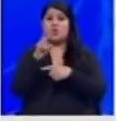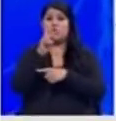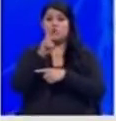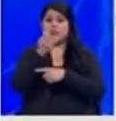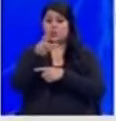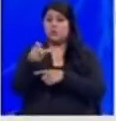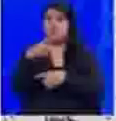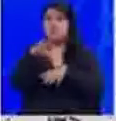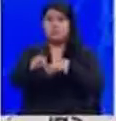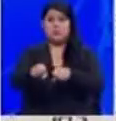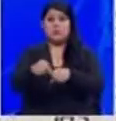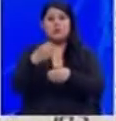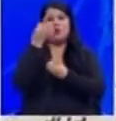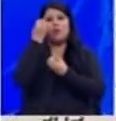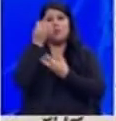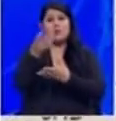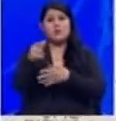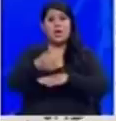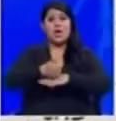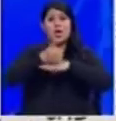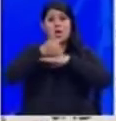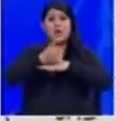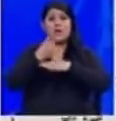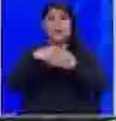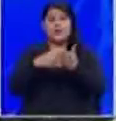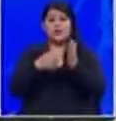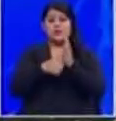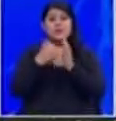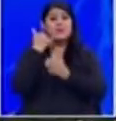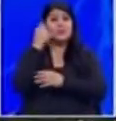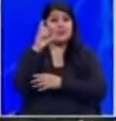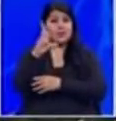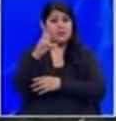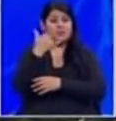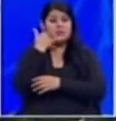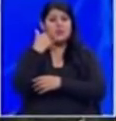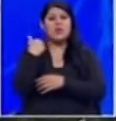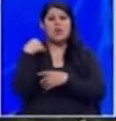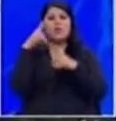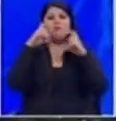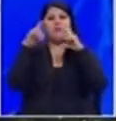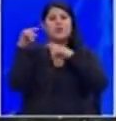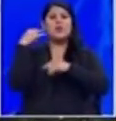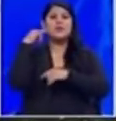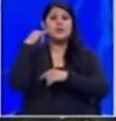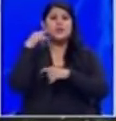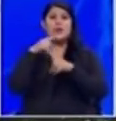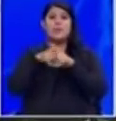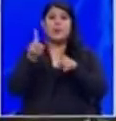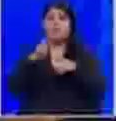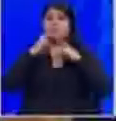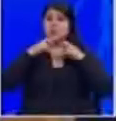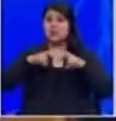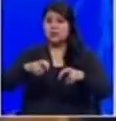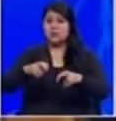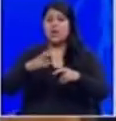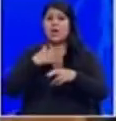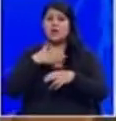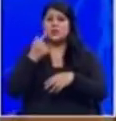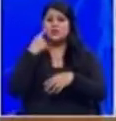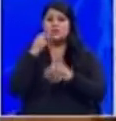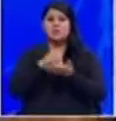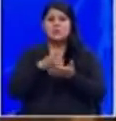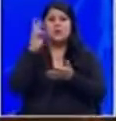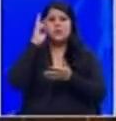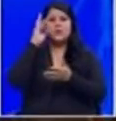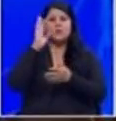los procesados le confesaron a las autoridades que en los celulares decomisados habían fotos de la menor según las investigaciones esta banda también está